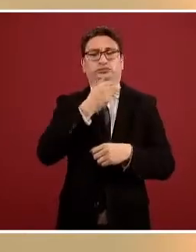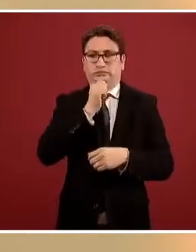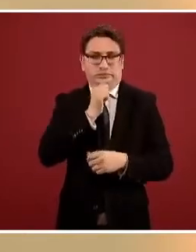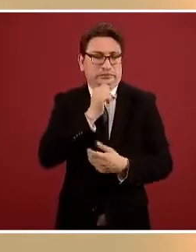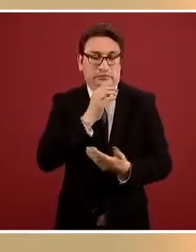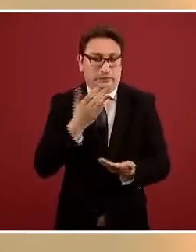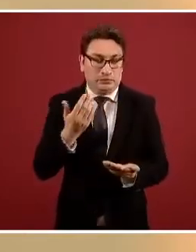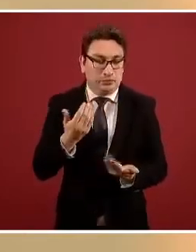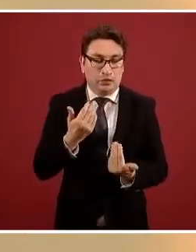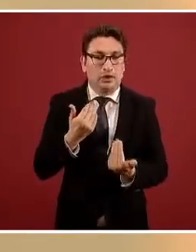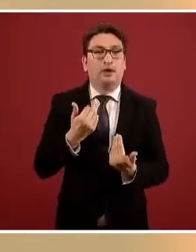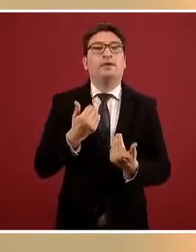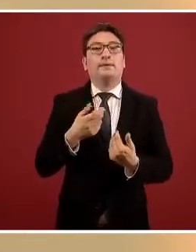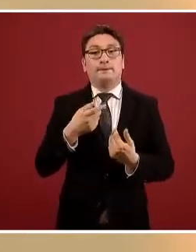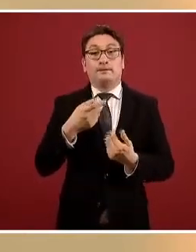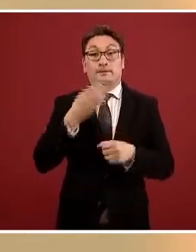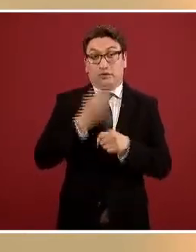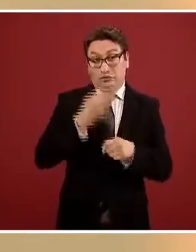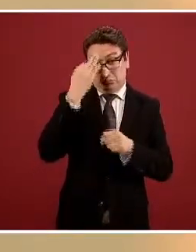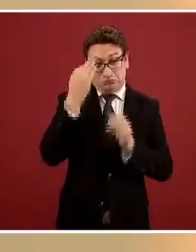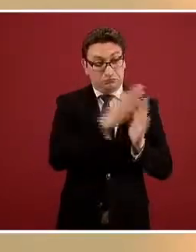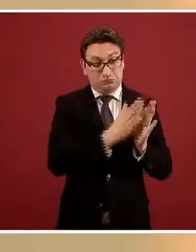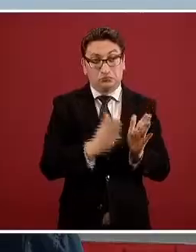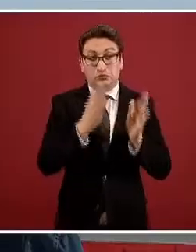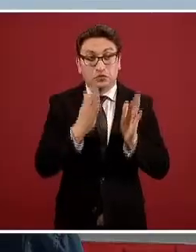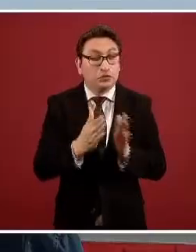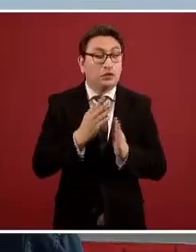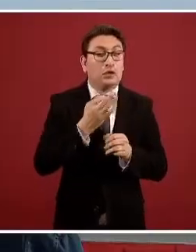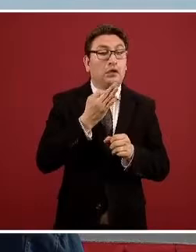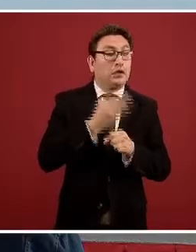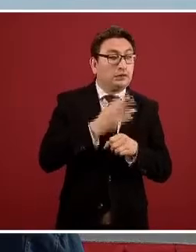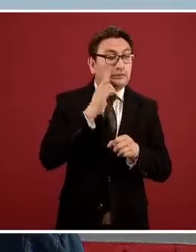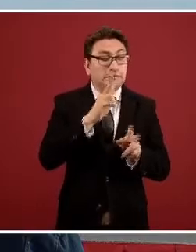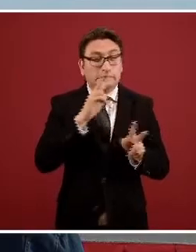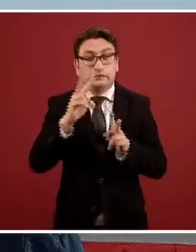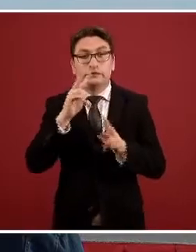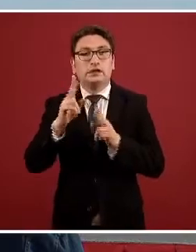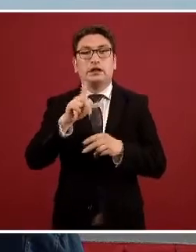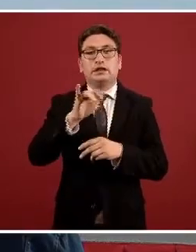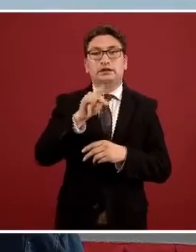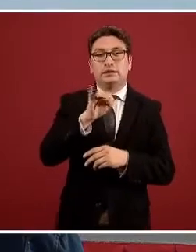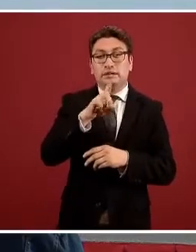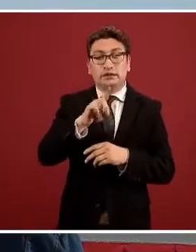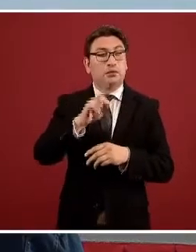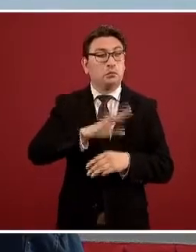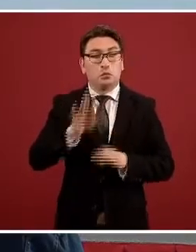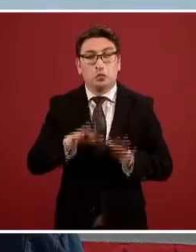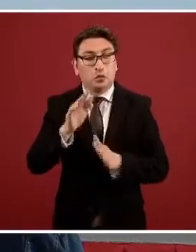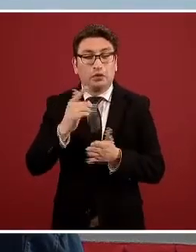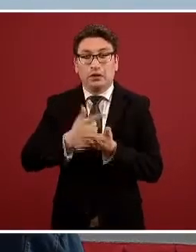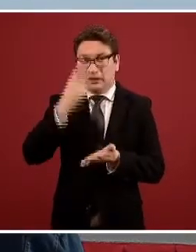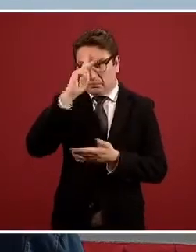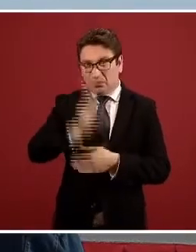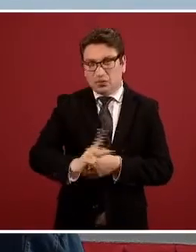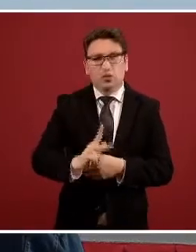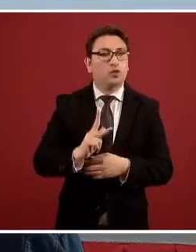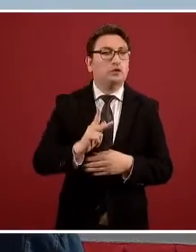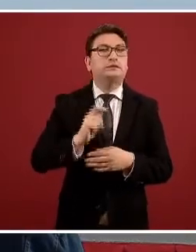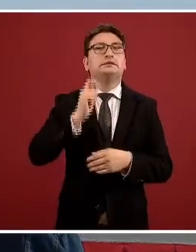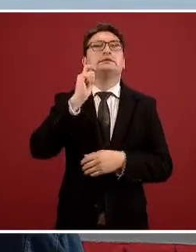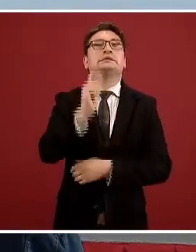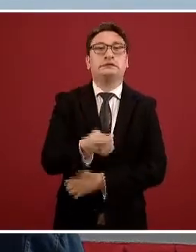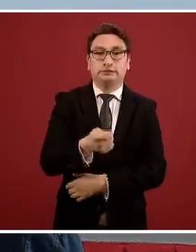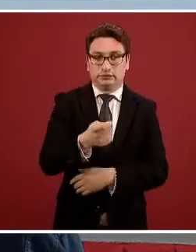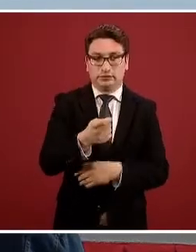Entonces, cuando en estas fases estamos viendo letalidades grandes, lo que nos hace pensar es en que hay un